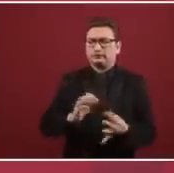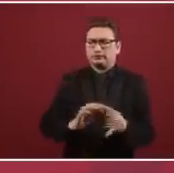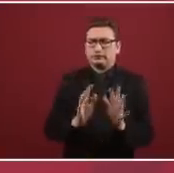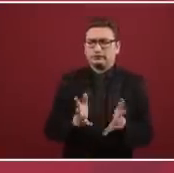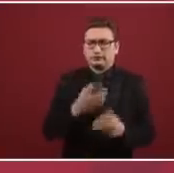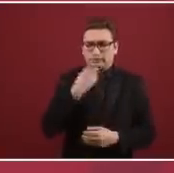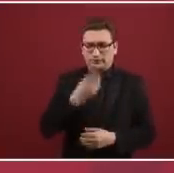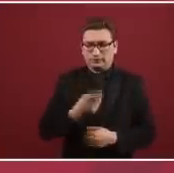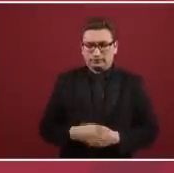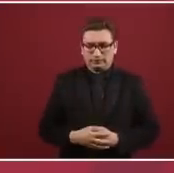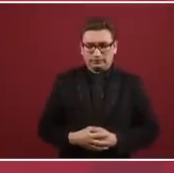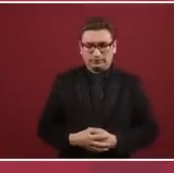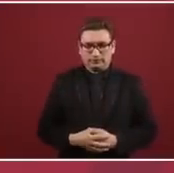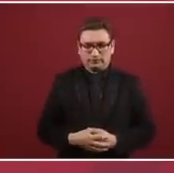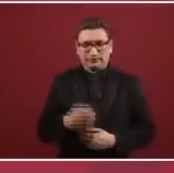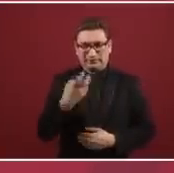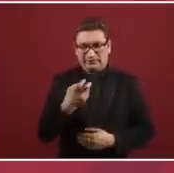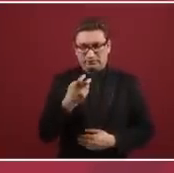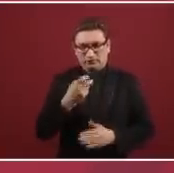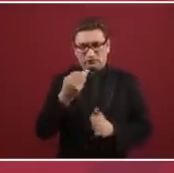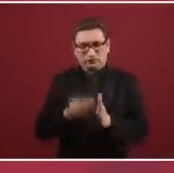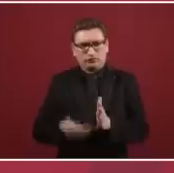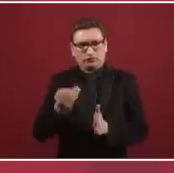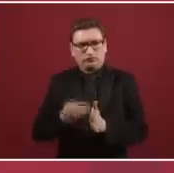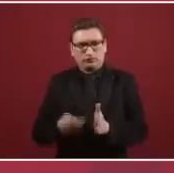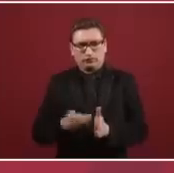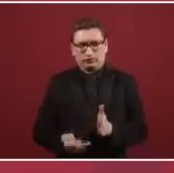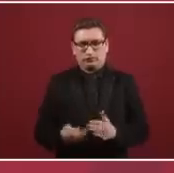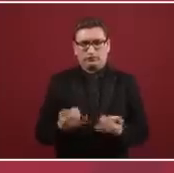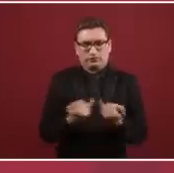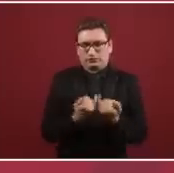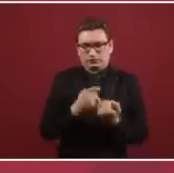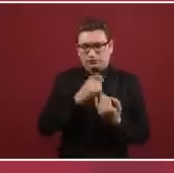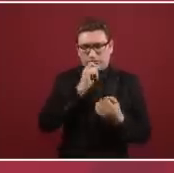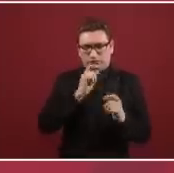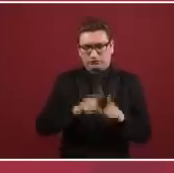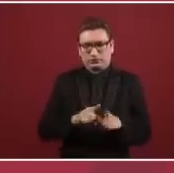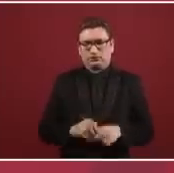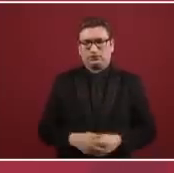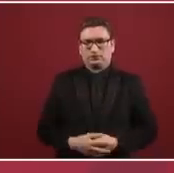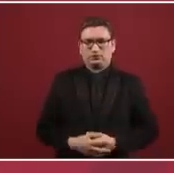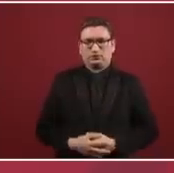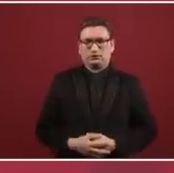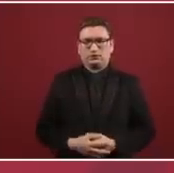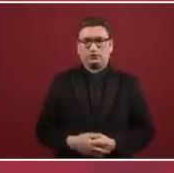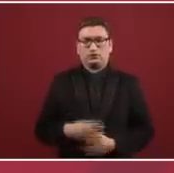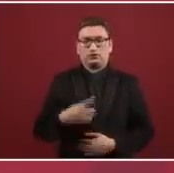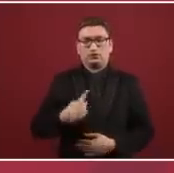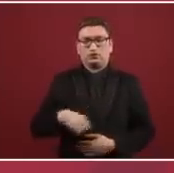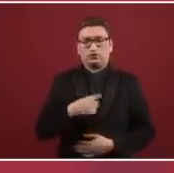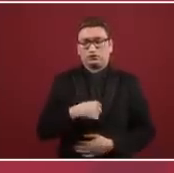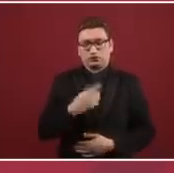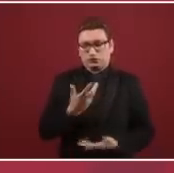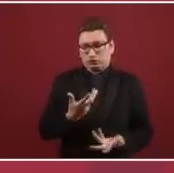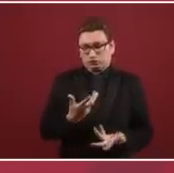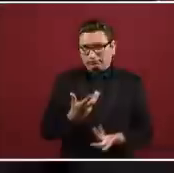una asignatura pendiente, también que no hemos podido